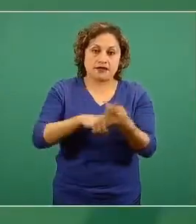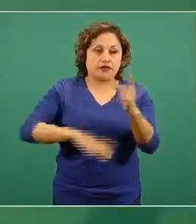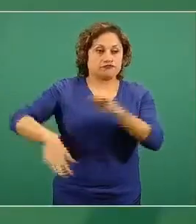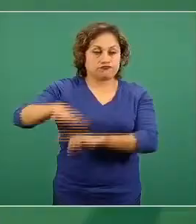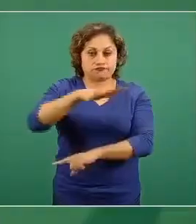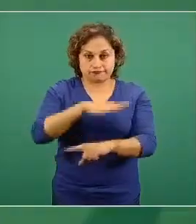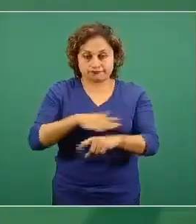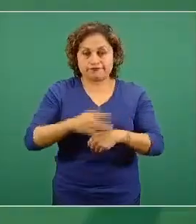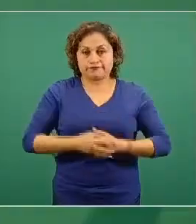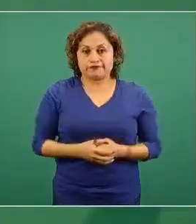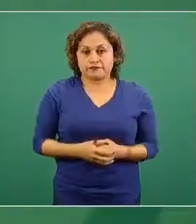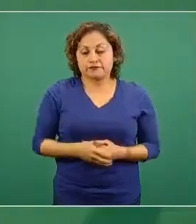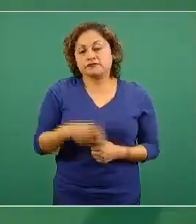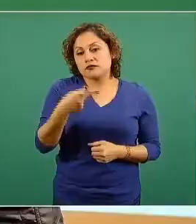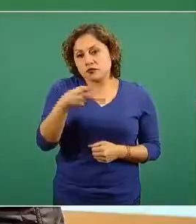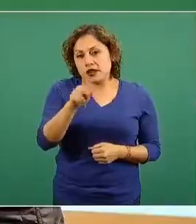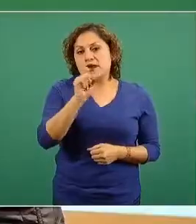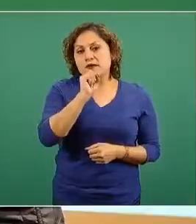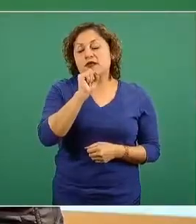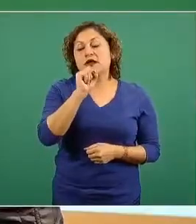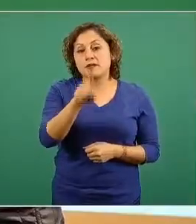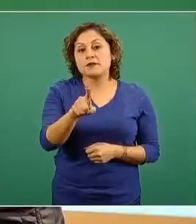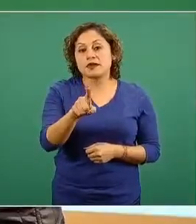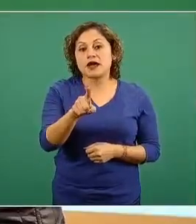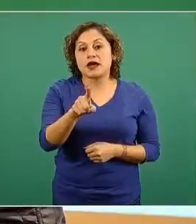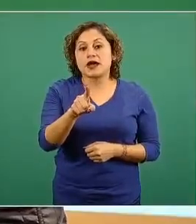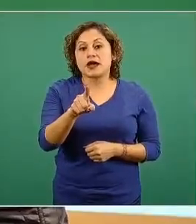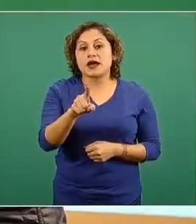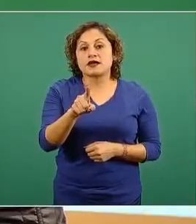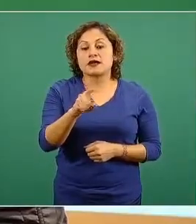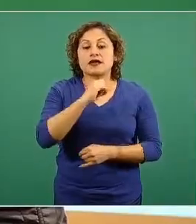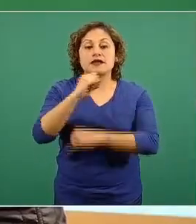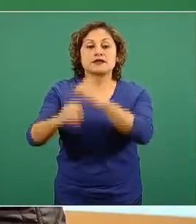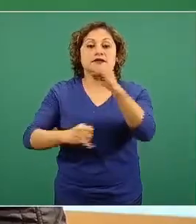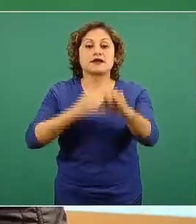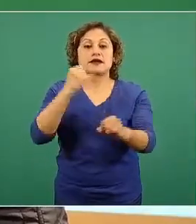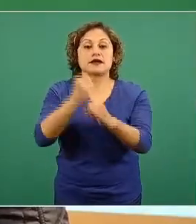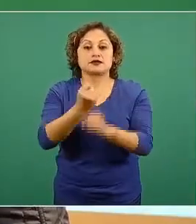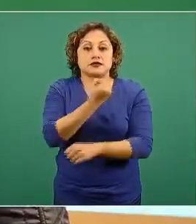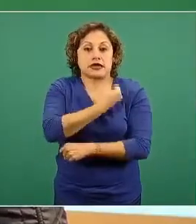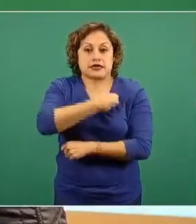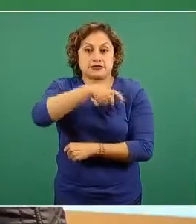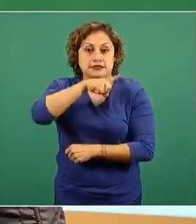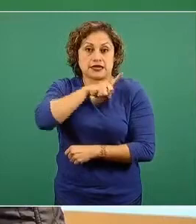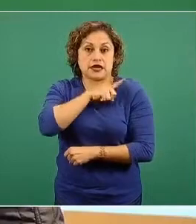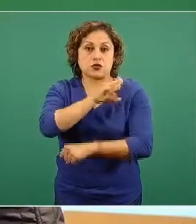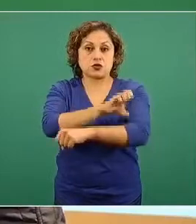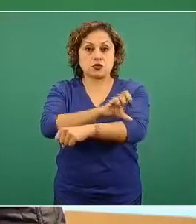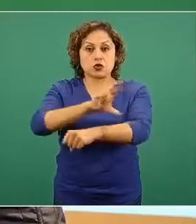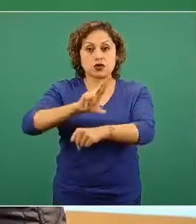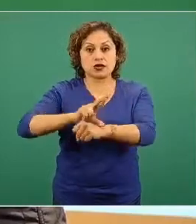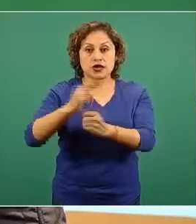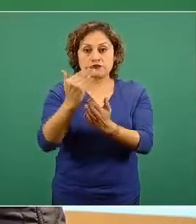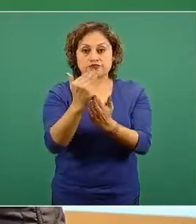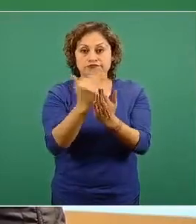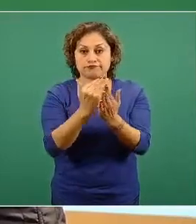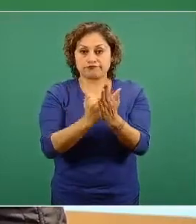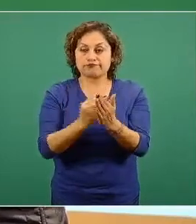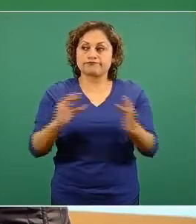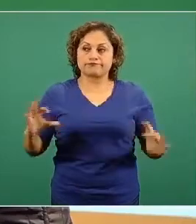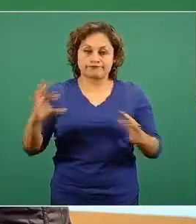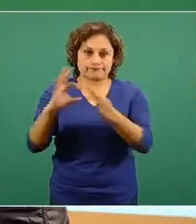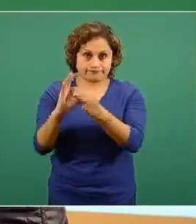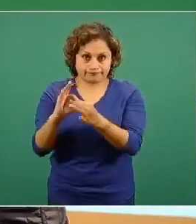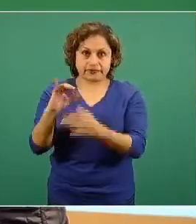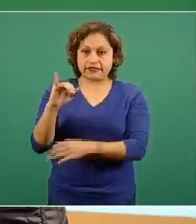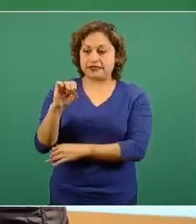pero asimismo se notifica al Reglamento Sanitario Internacional, cosa que ya ocurrió, se notifica al GISAID, que en su momento